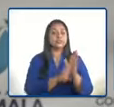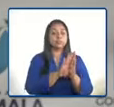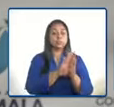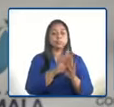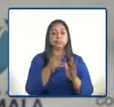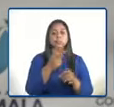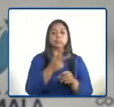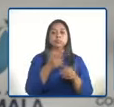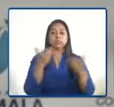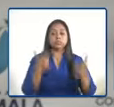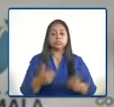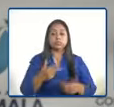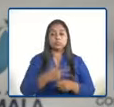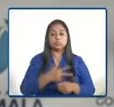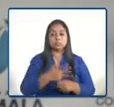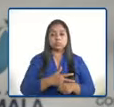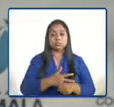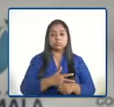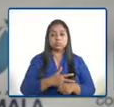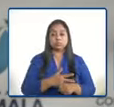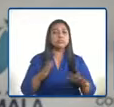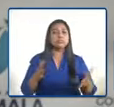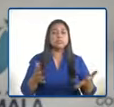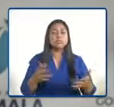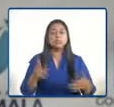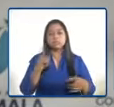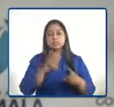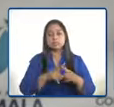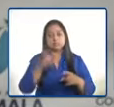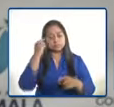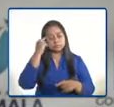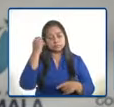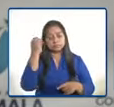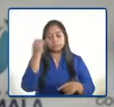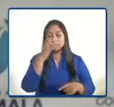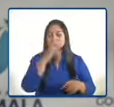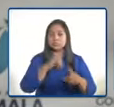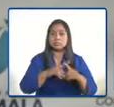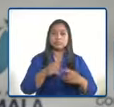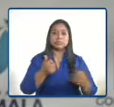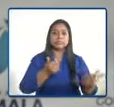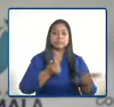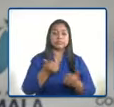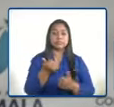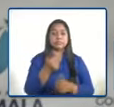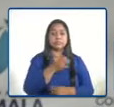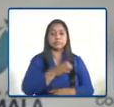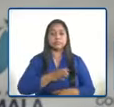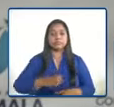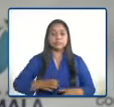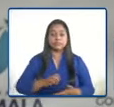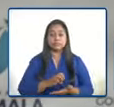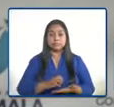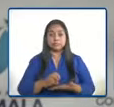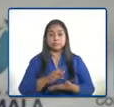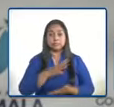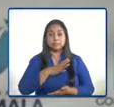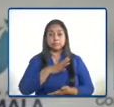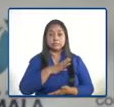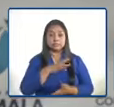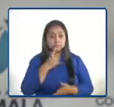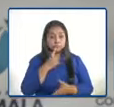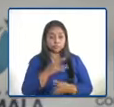Guatemala. Y es eso, precisamente, que la capacidad administrativa del Estado tiende a resolver